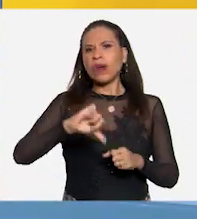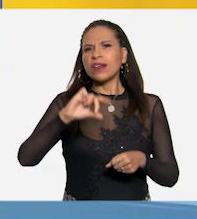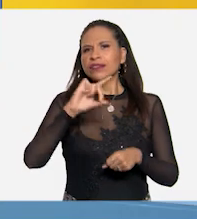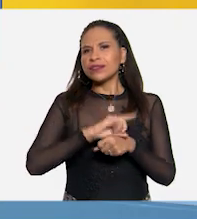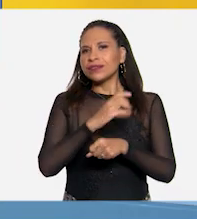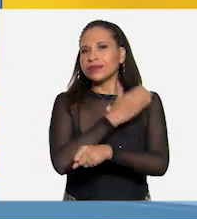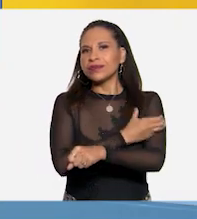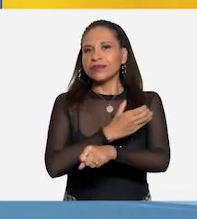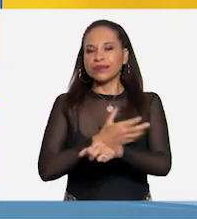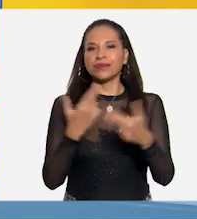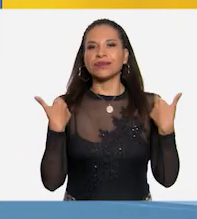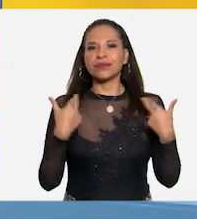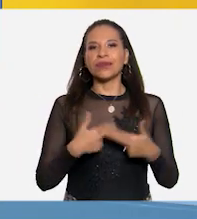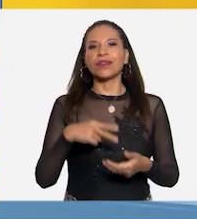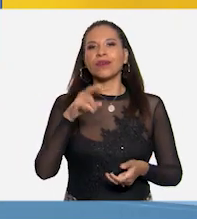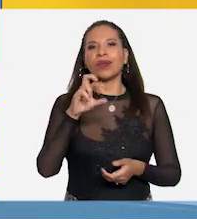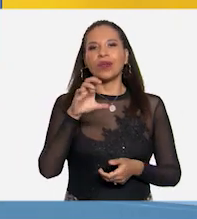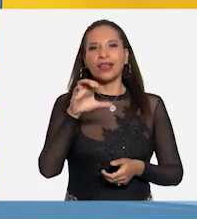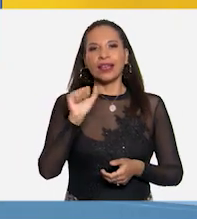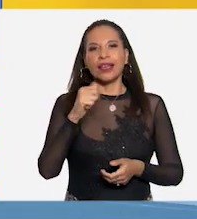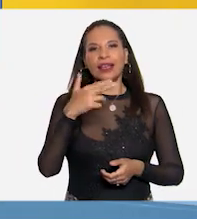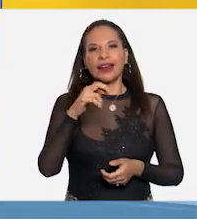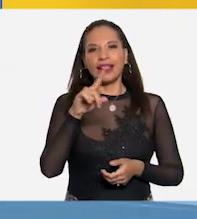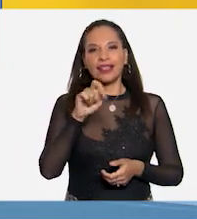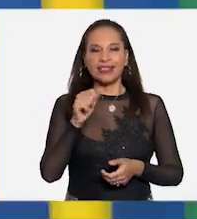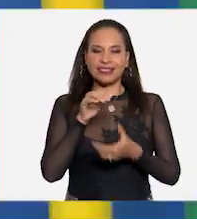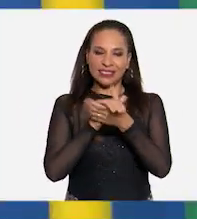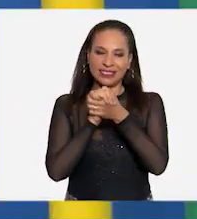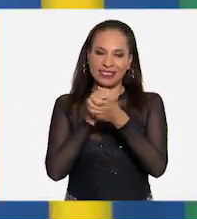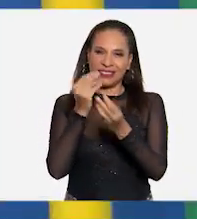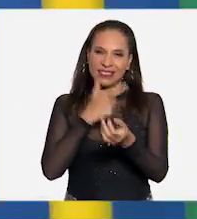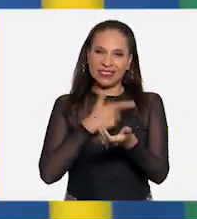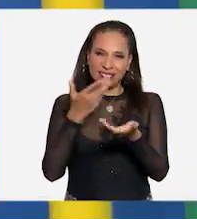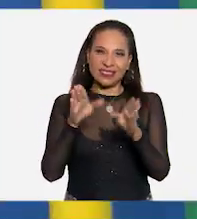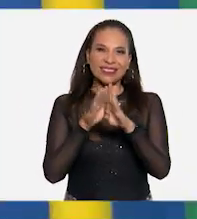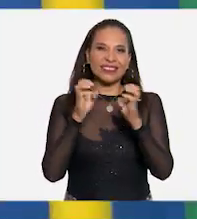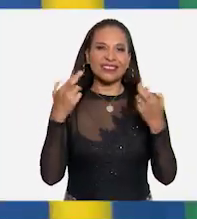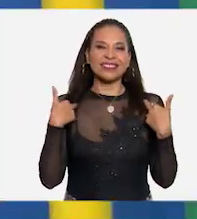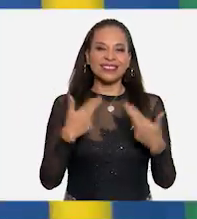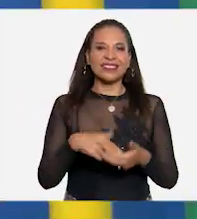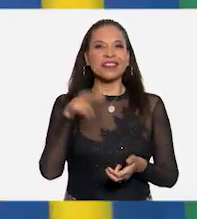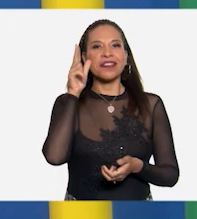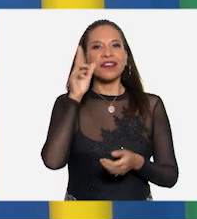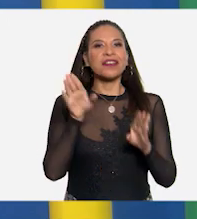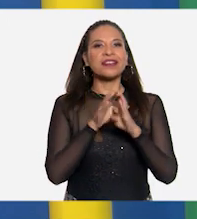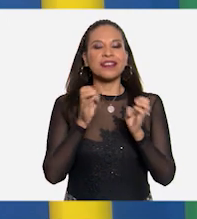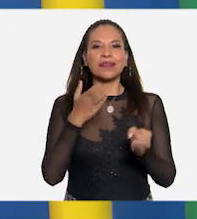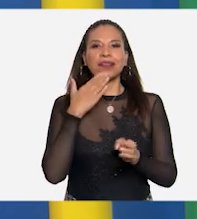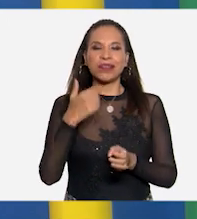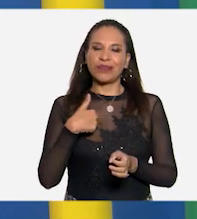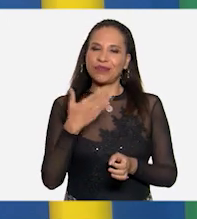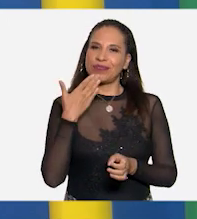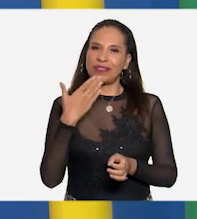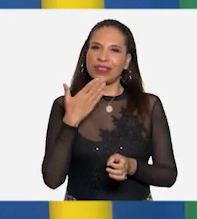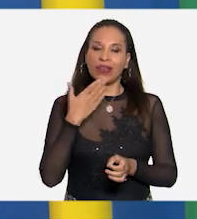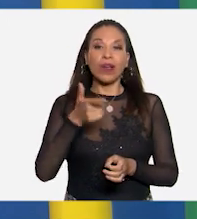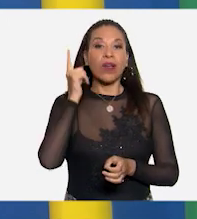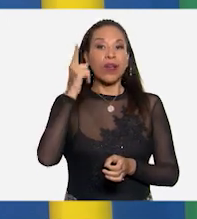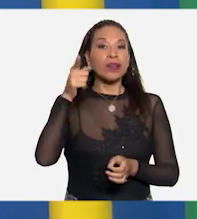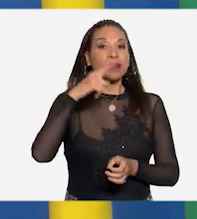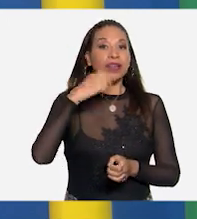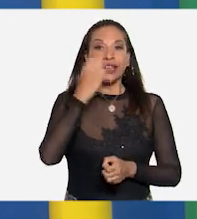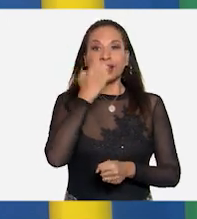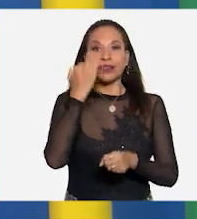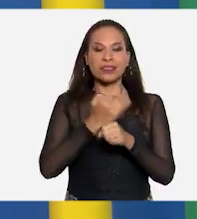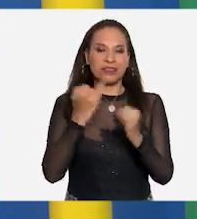nos acompaña la maestra Verónica Hernández, a quien saludo con mucho gusto. ¿Cómo estás, maestra Vero? Hola, Jenny, ¿cómo estás? Yo estoy muy bien y espero que los